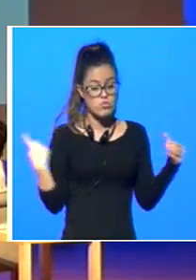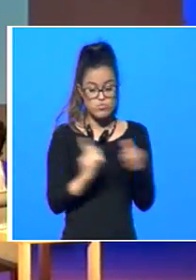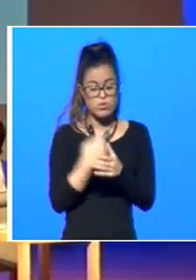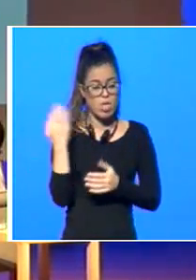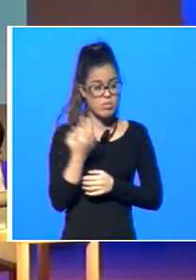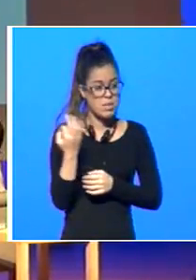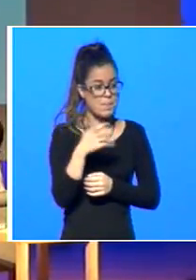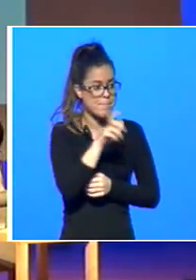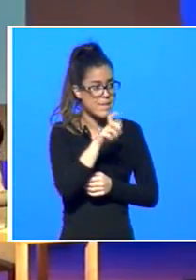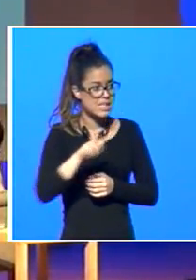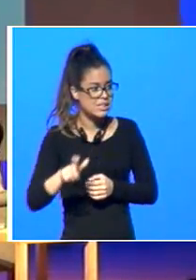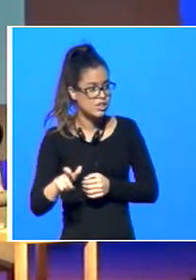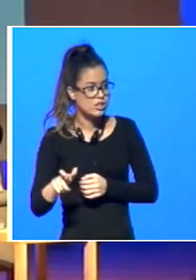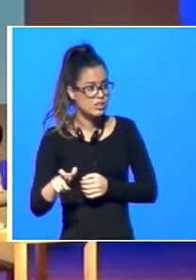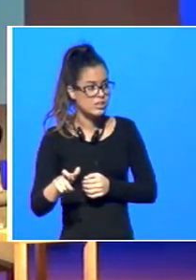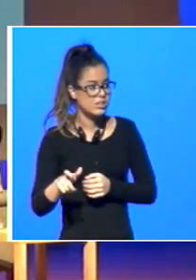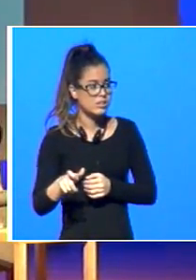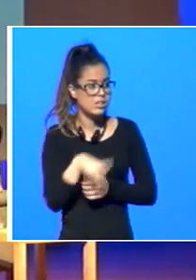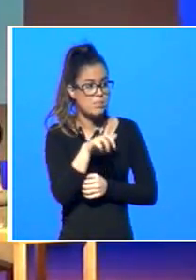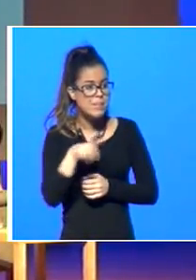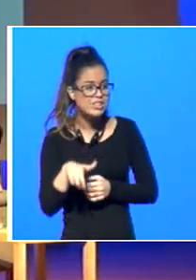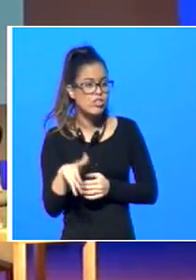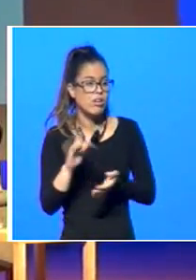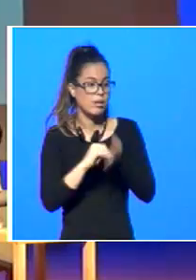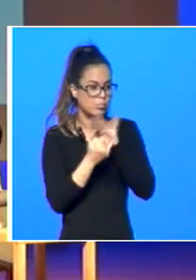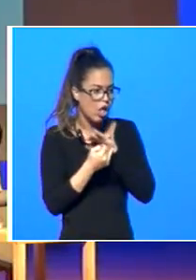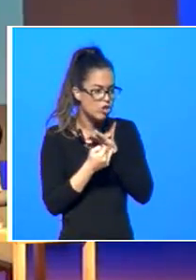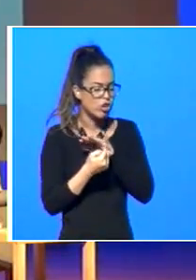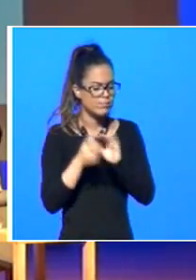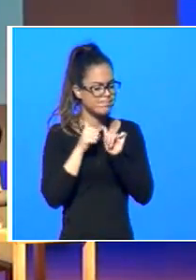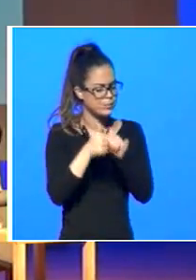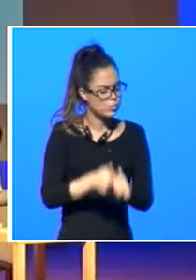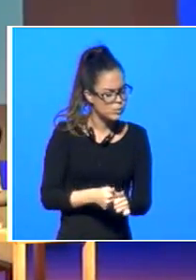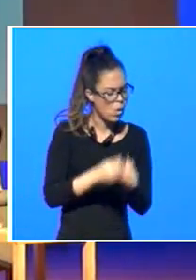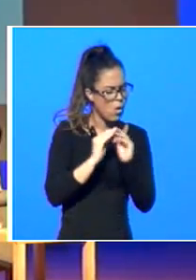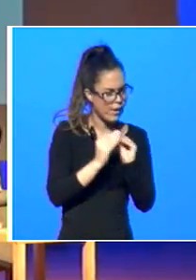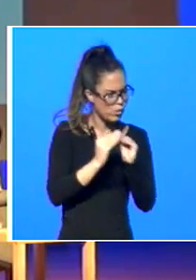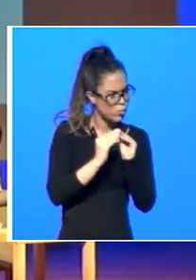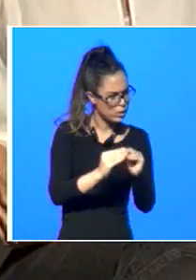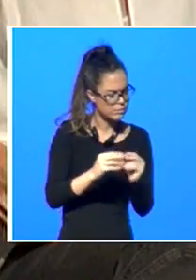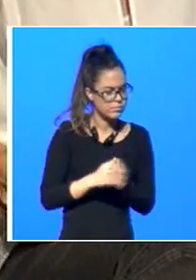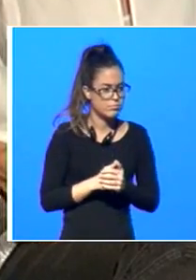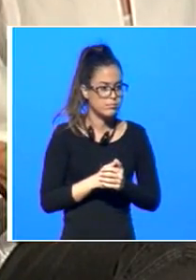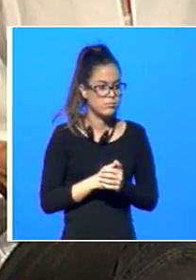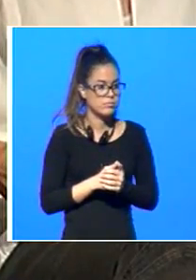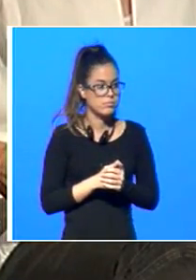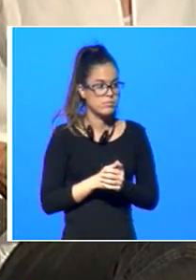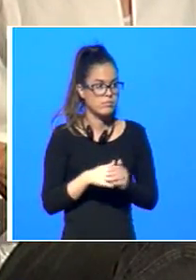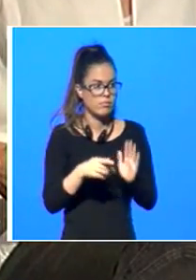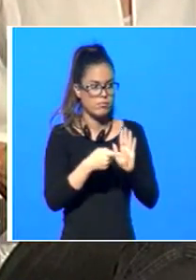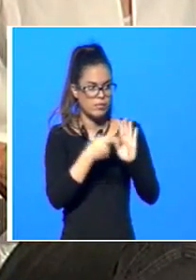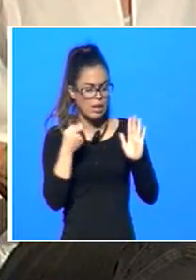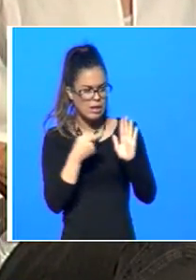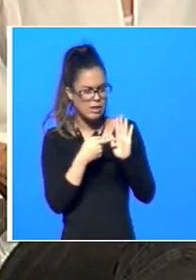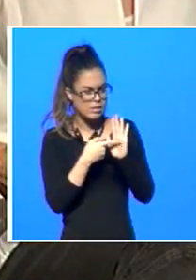las personas que supervisan y evalúan y proyectan y apoyan la ejecución. Creo que la inspección debe hacer una